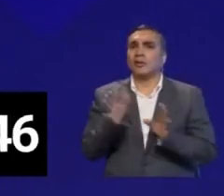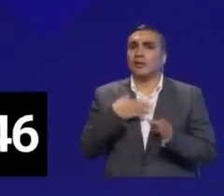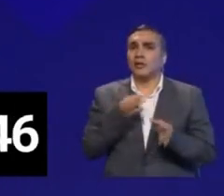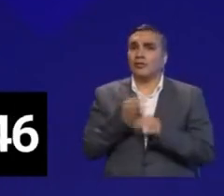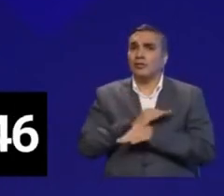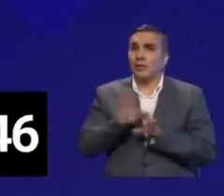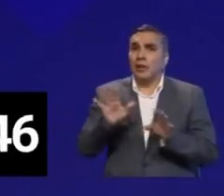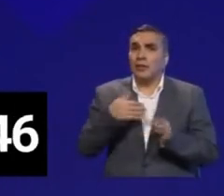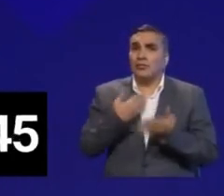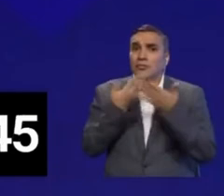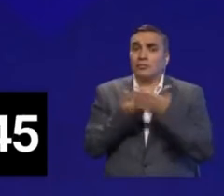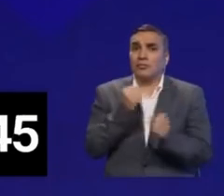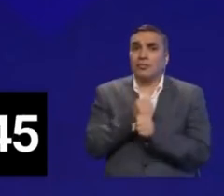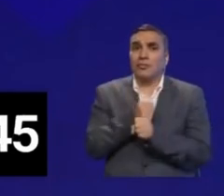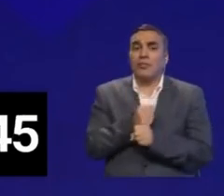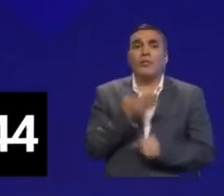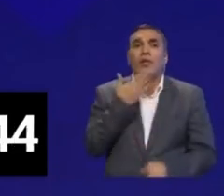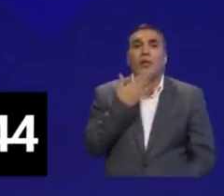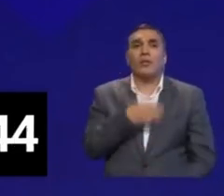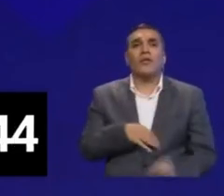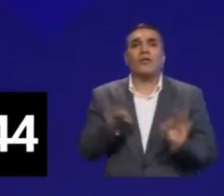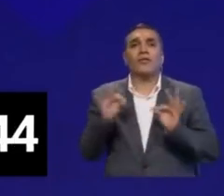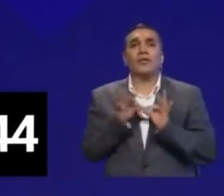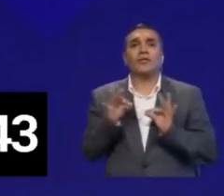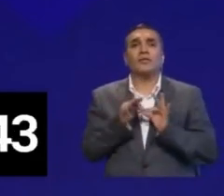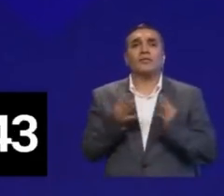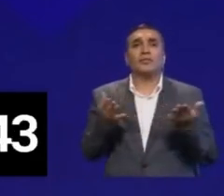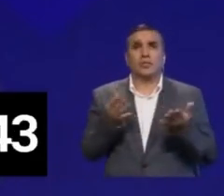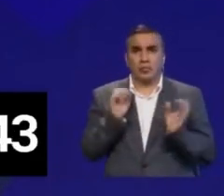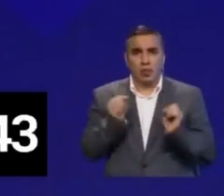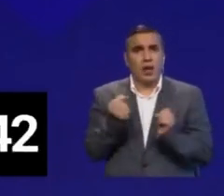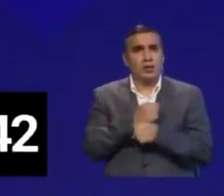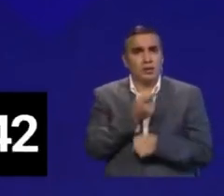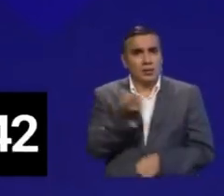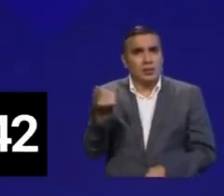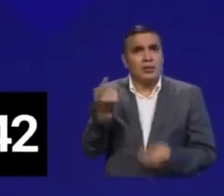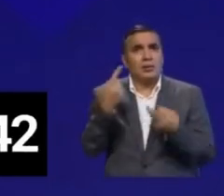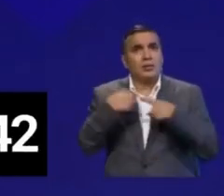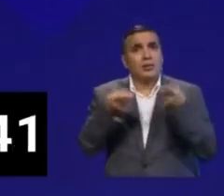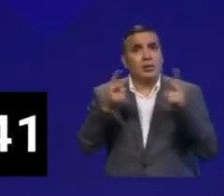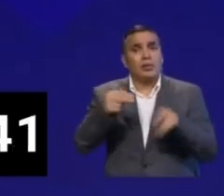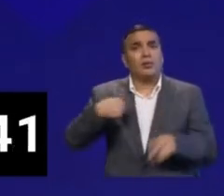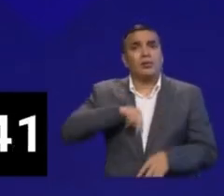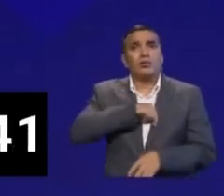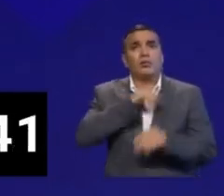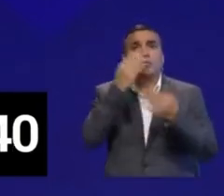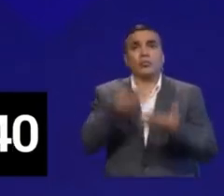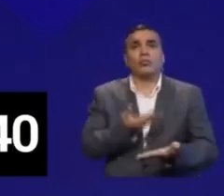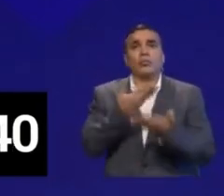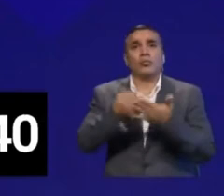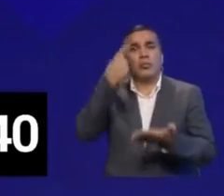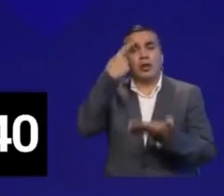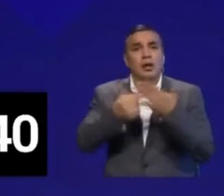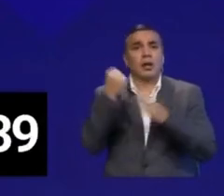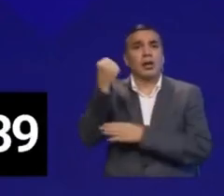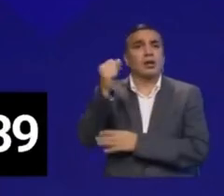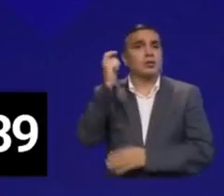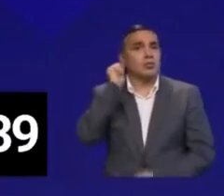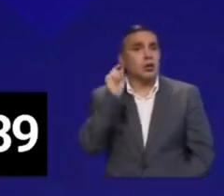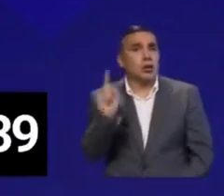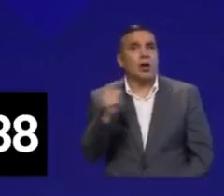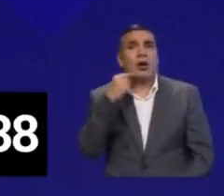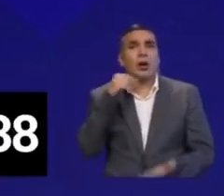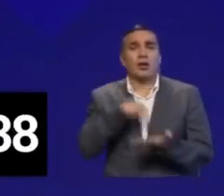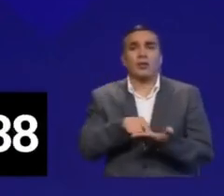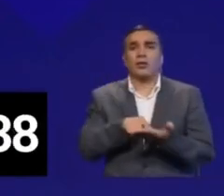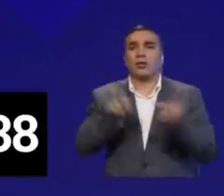lo estamos poniendo en práctica a través de Facebook. Háganlo. Pero también tenemos una propuesta para los derechos de las mujeres. Por